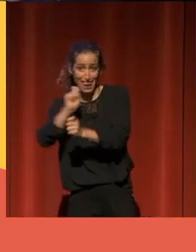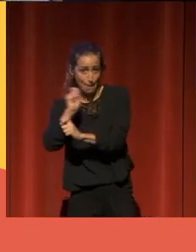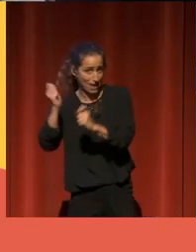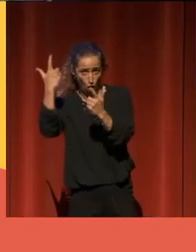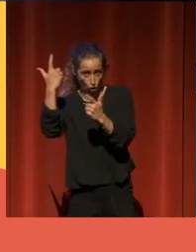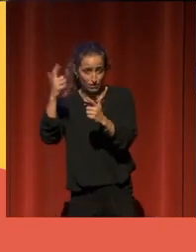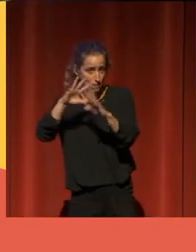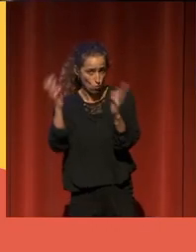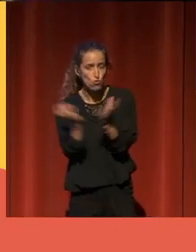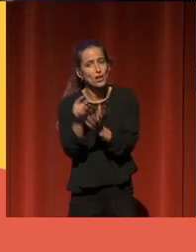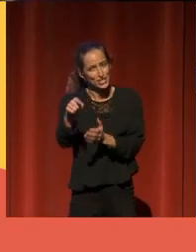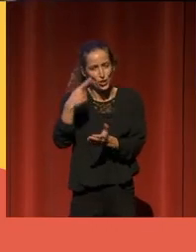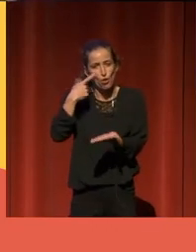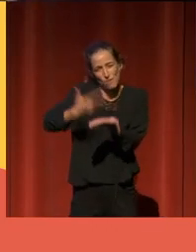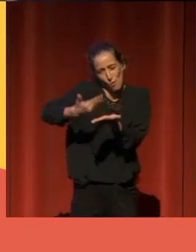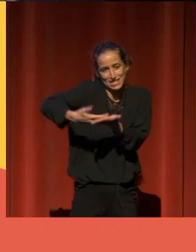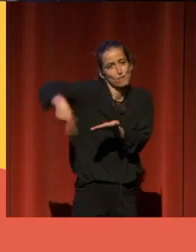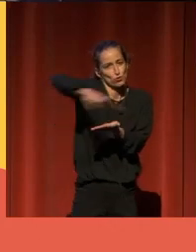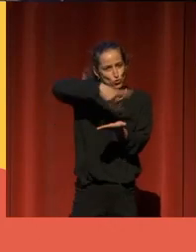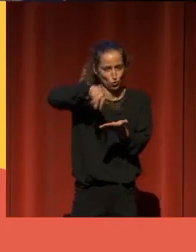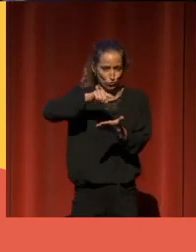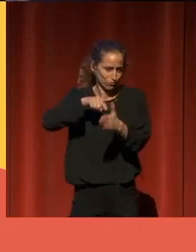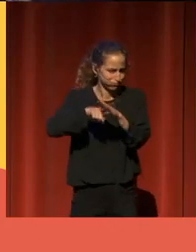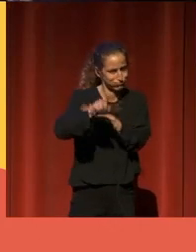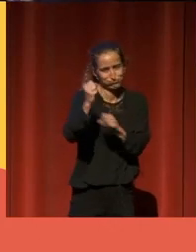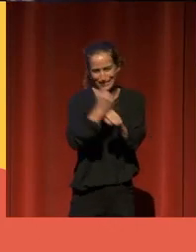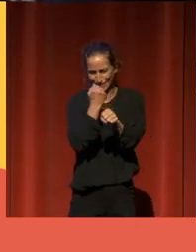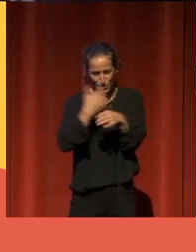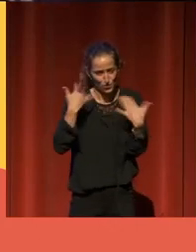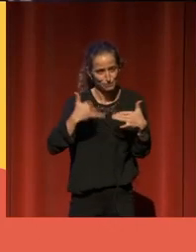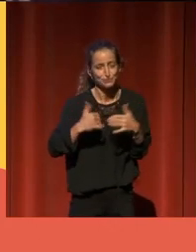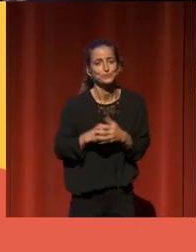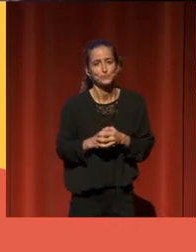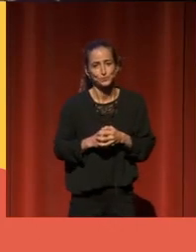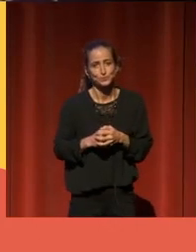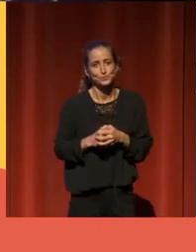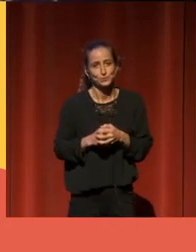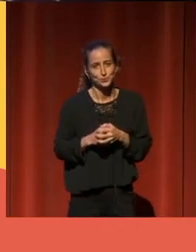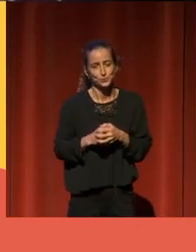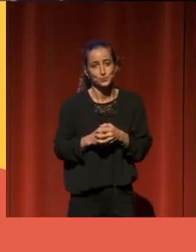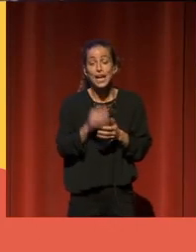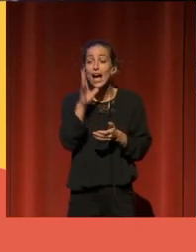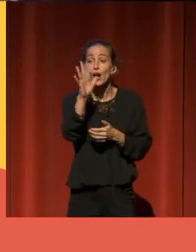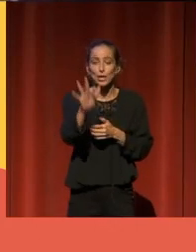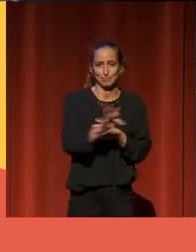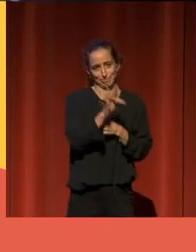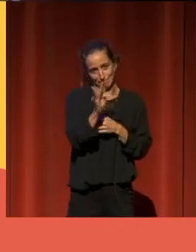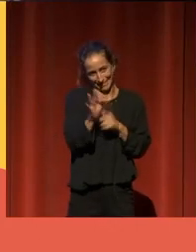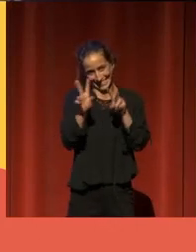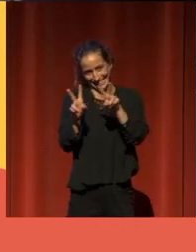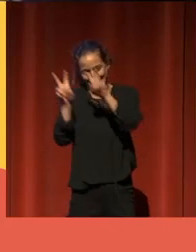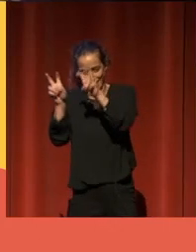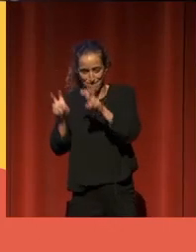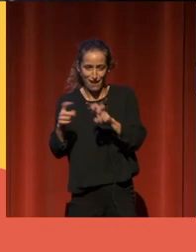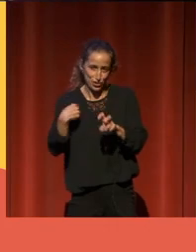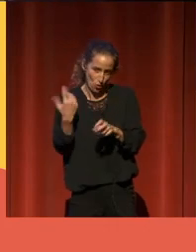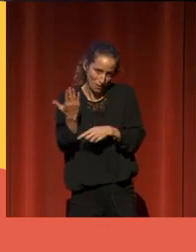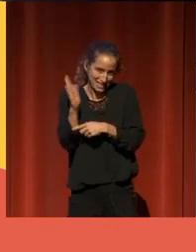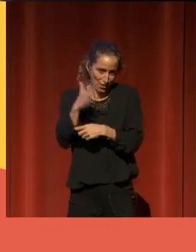muestra del trabajo que estáis desarrollando ahora voy a pasar al tema de mi